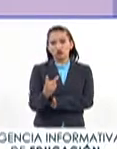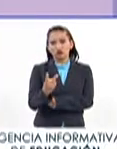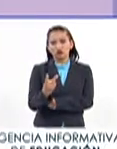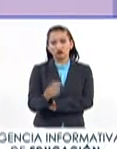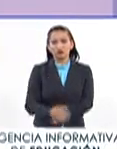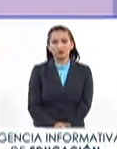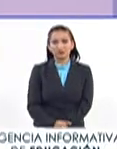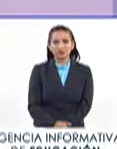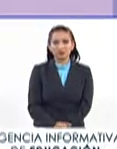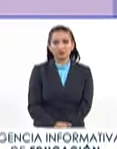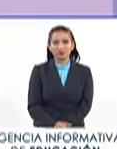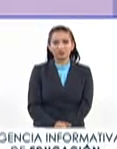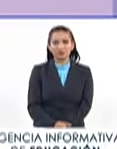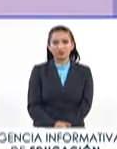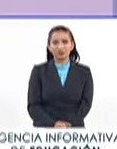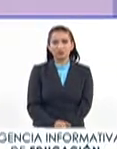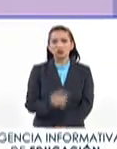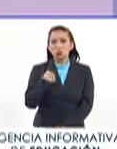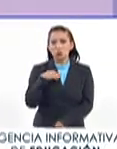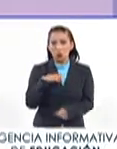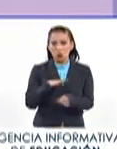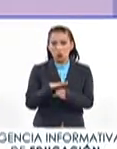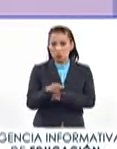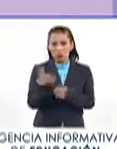2. ¿Y qué he hecho ahí?